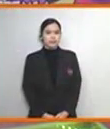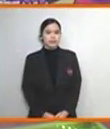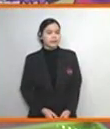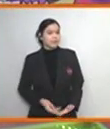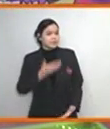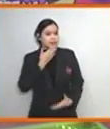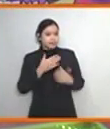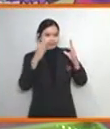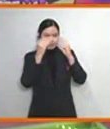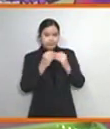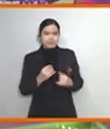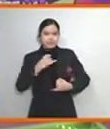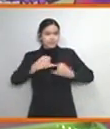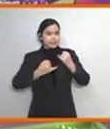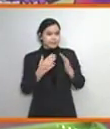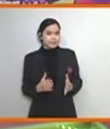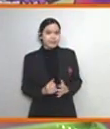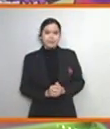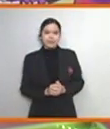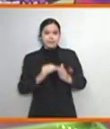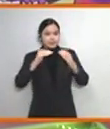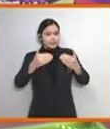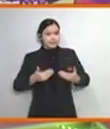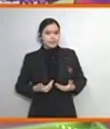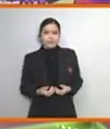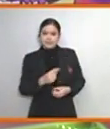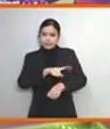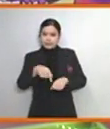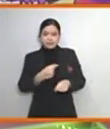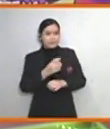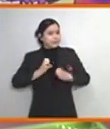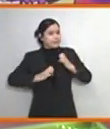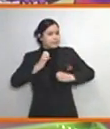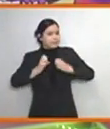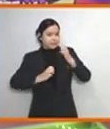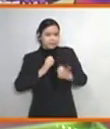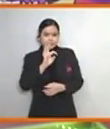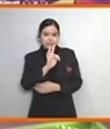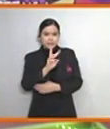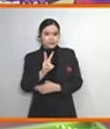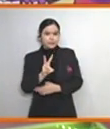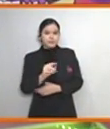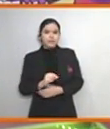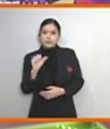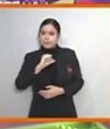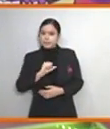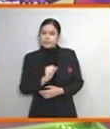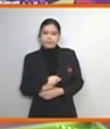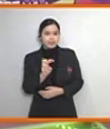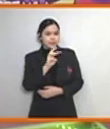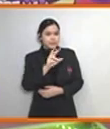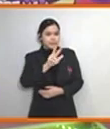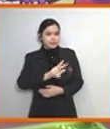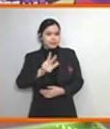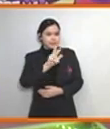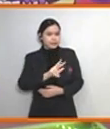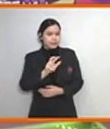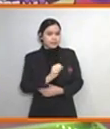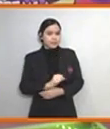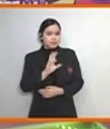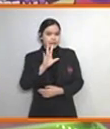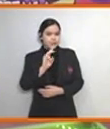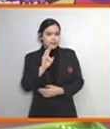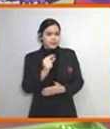Muy buenas noches, mis queridos jugadores. Bienvenidos a los minutos más emocionantes de la televisión del día de hoy, martes 17 de agosto del